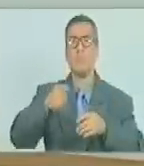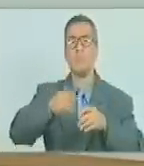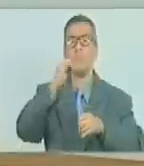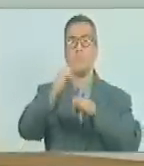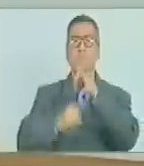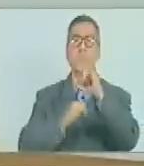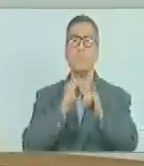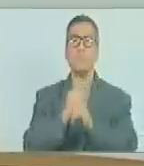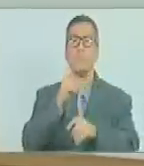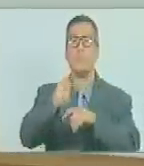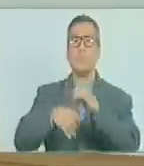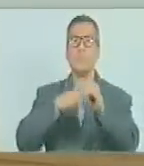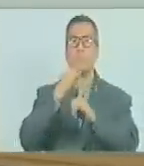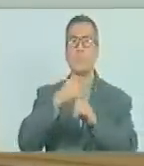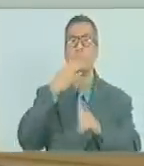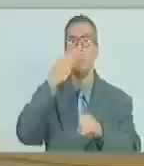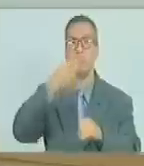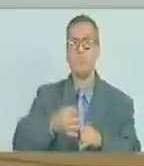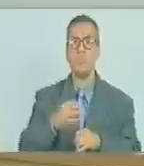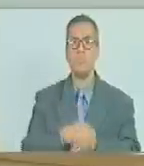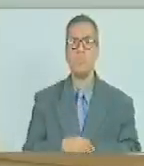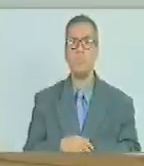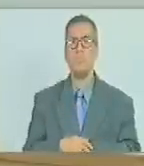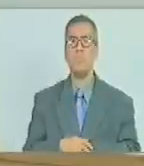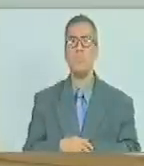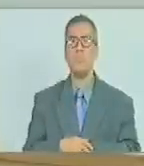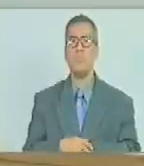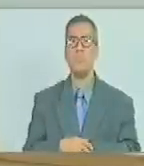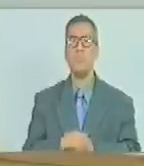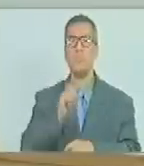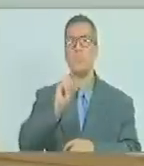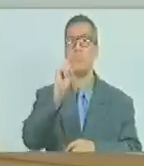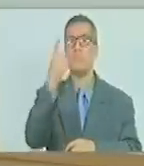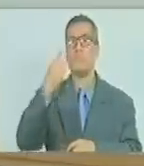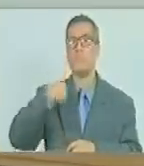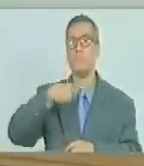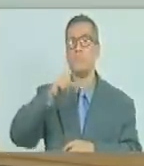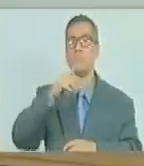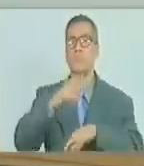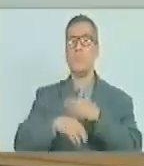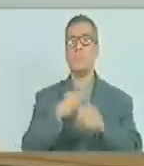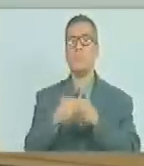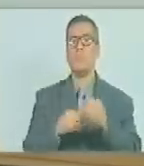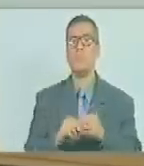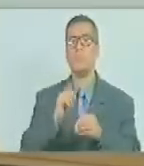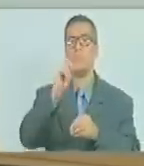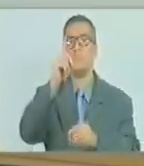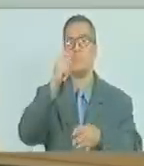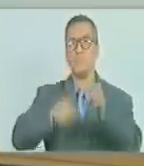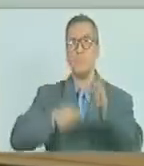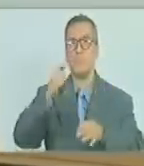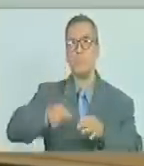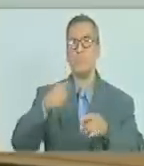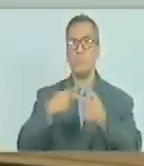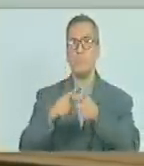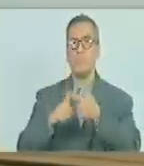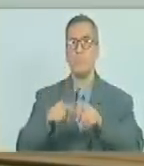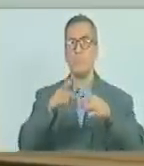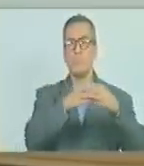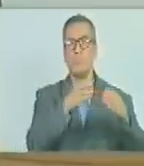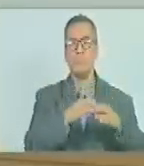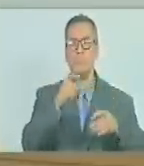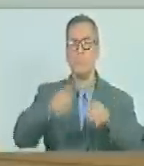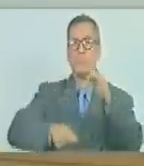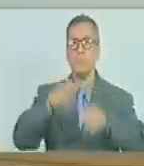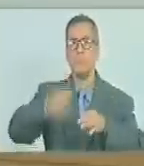y esos tribunales internacionales fueran de verdad, lo primero que tendría que hacer un fiscal de cualquier corte penal